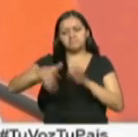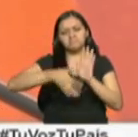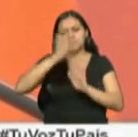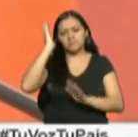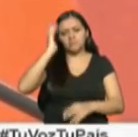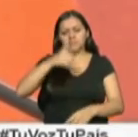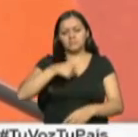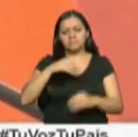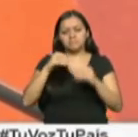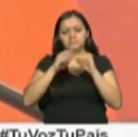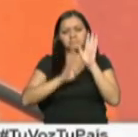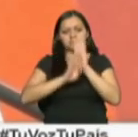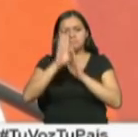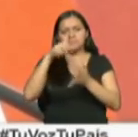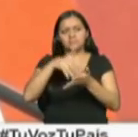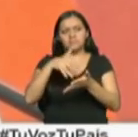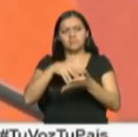poder